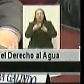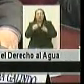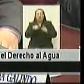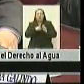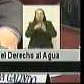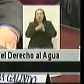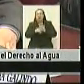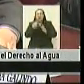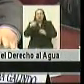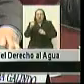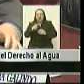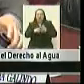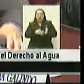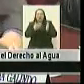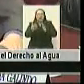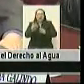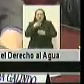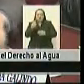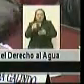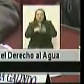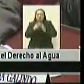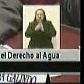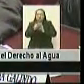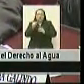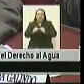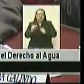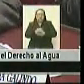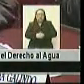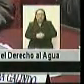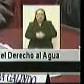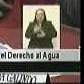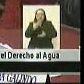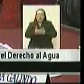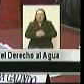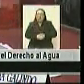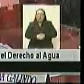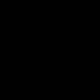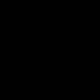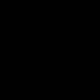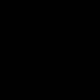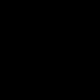Constitución es necesario que pase a ser un derecho enumerado. Gracias, Presidente.